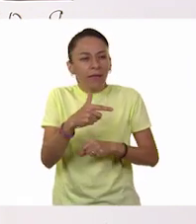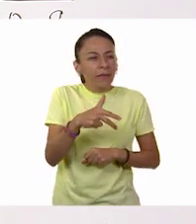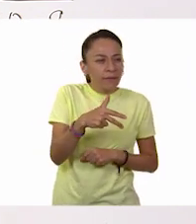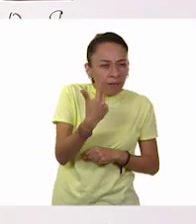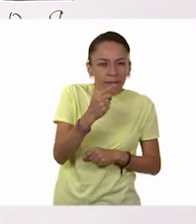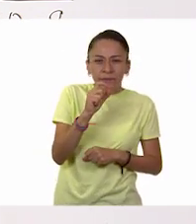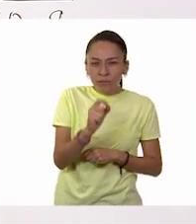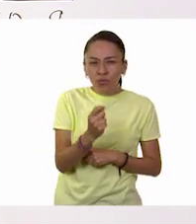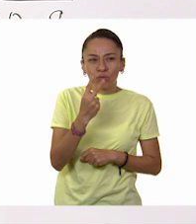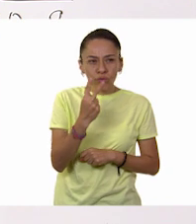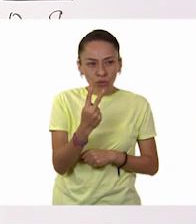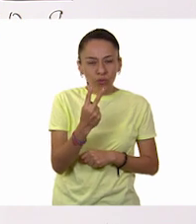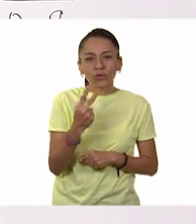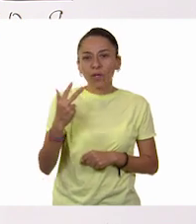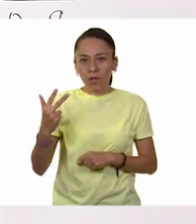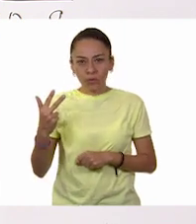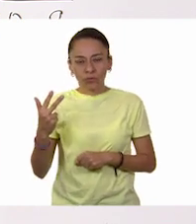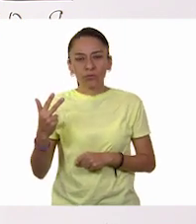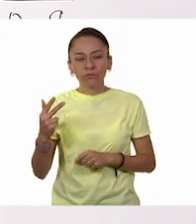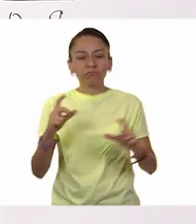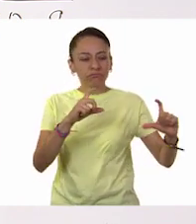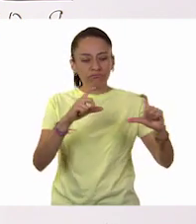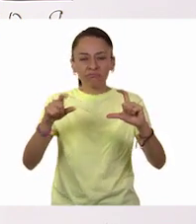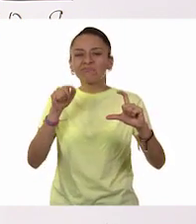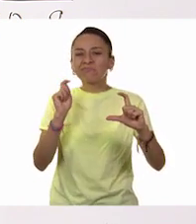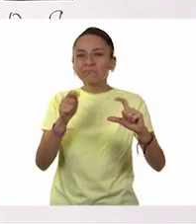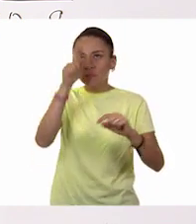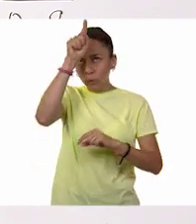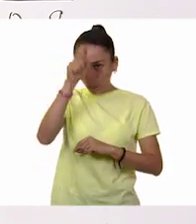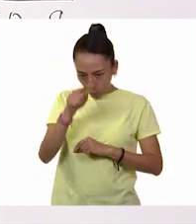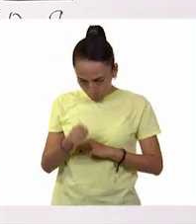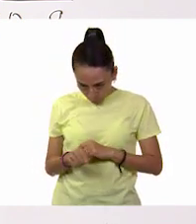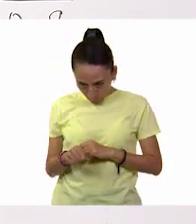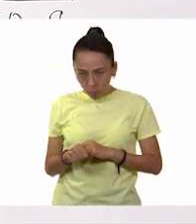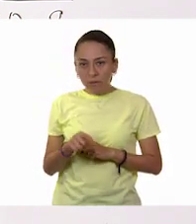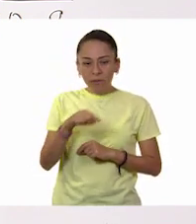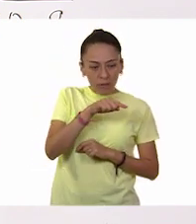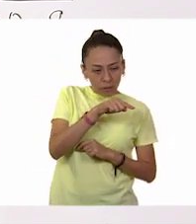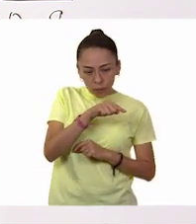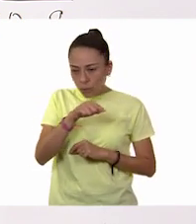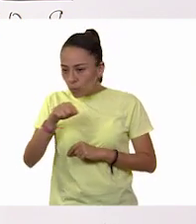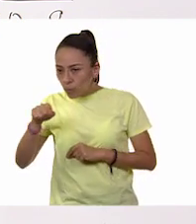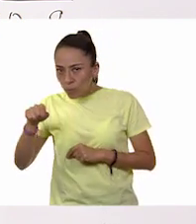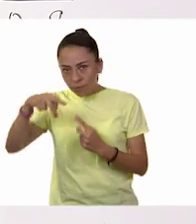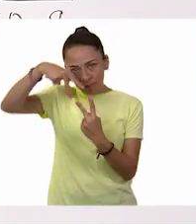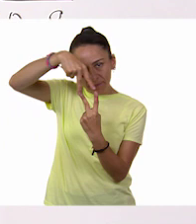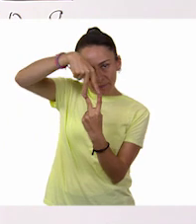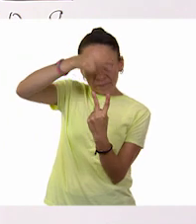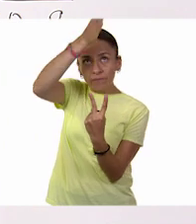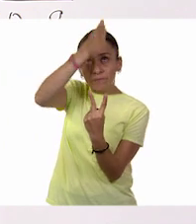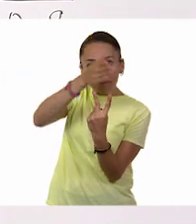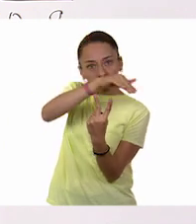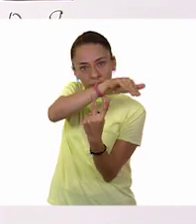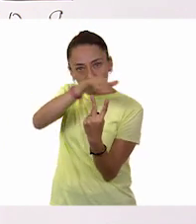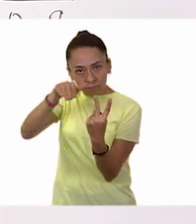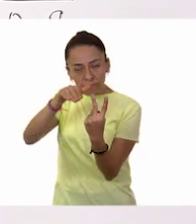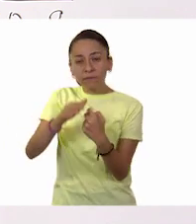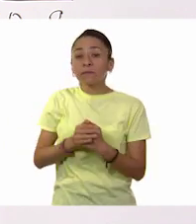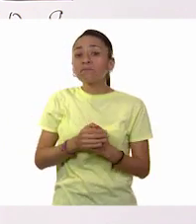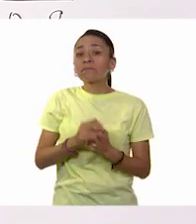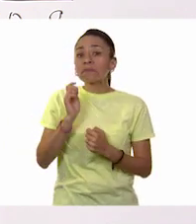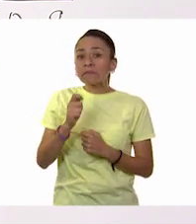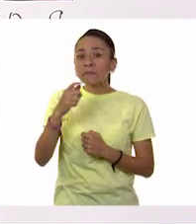la diagonal mayor y de la diagonal menor en el rombo respectivamente. Ambas longitudes están expresadas